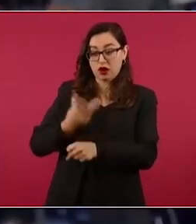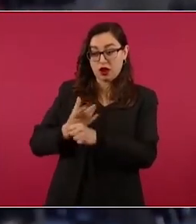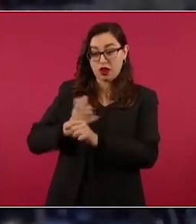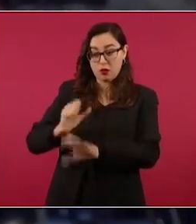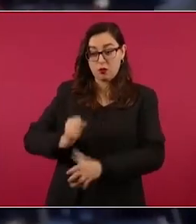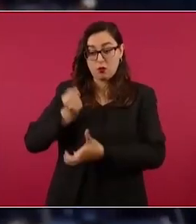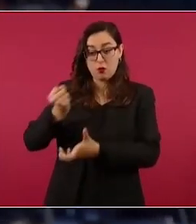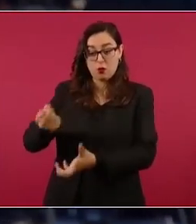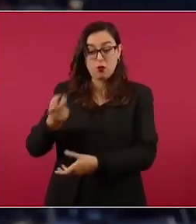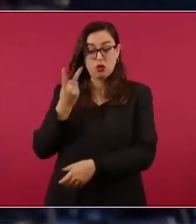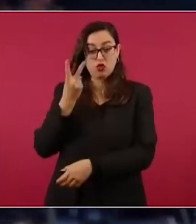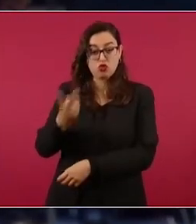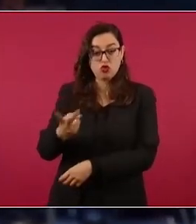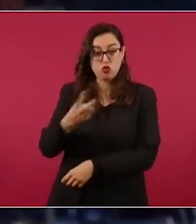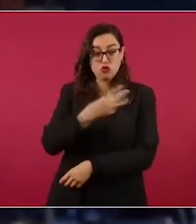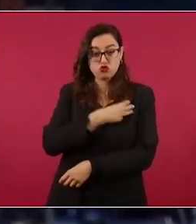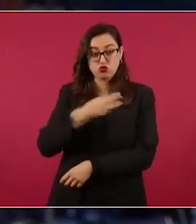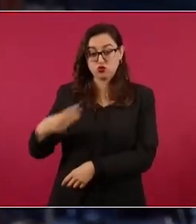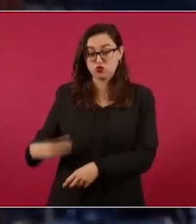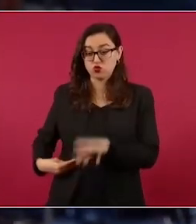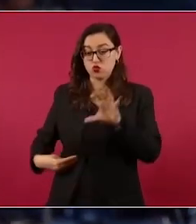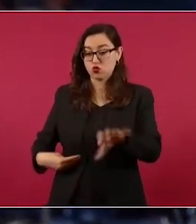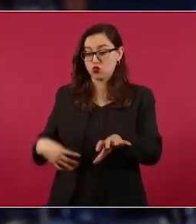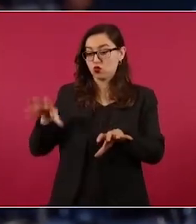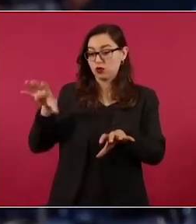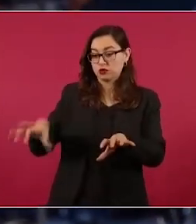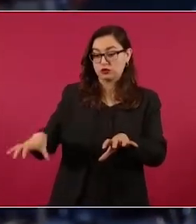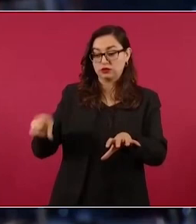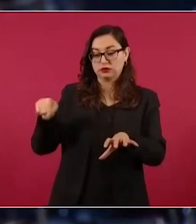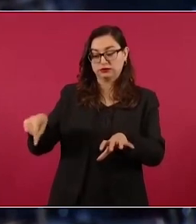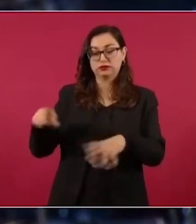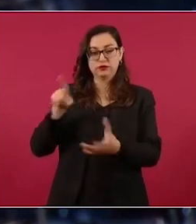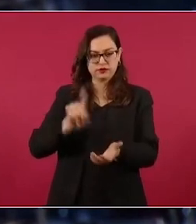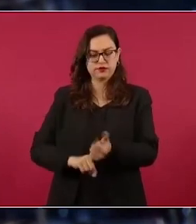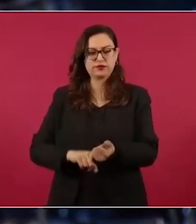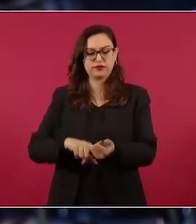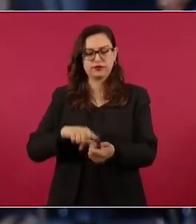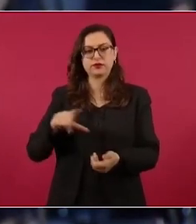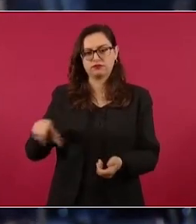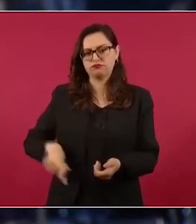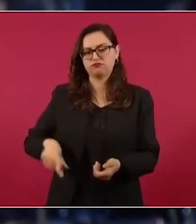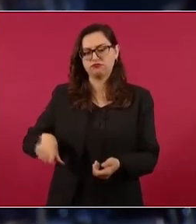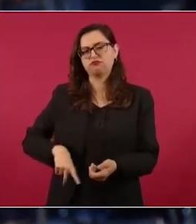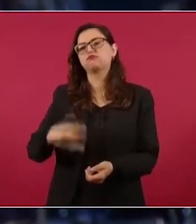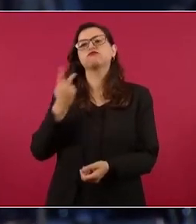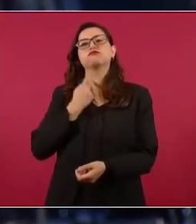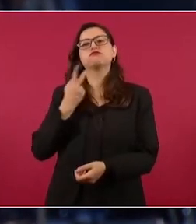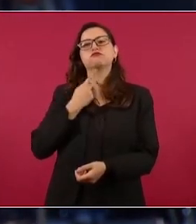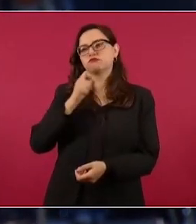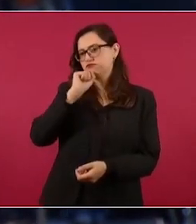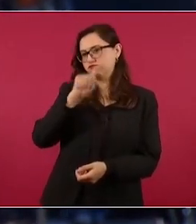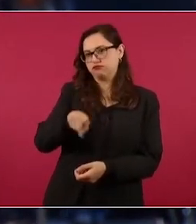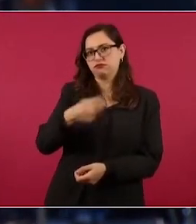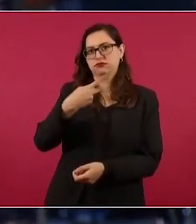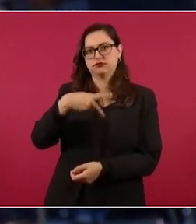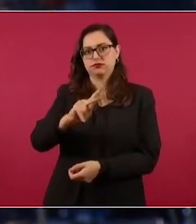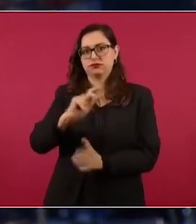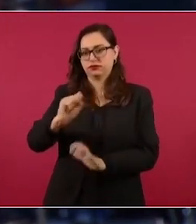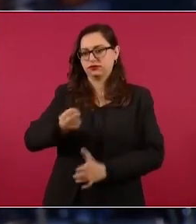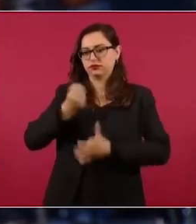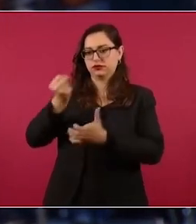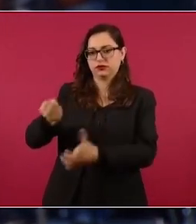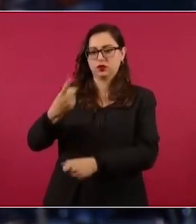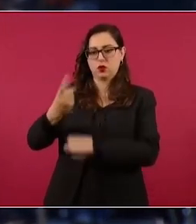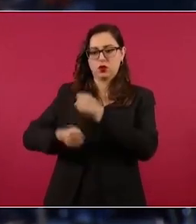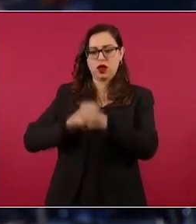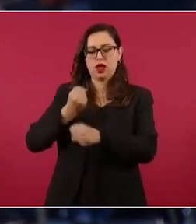de que estos dos municipios, aún pues siendo de la misma línea partidista, obviamente no tienen suficiente presupuesto anual para poder atender